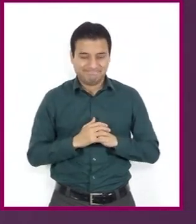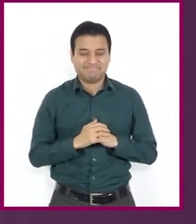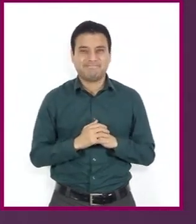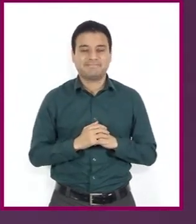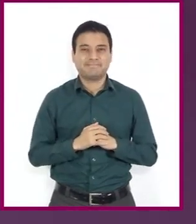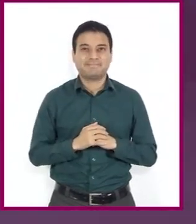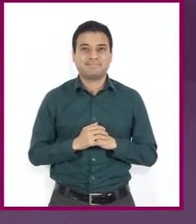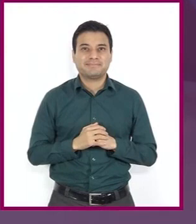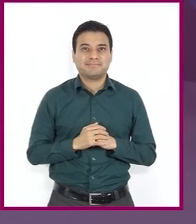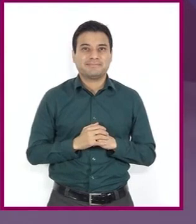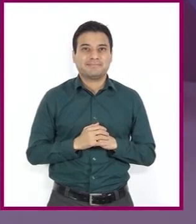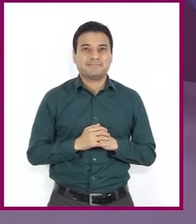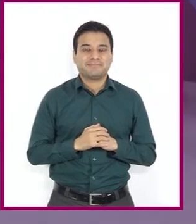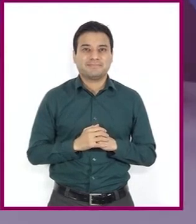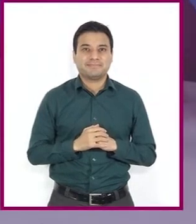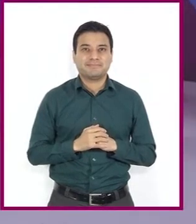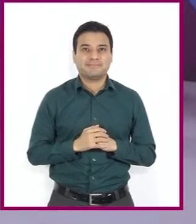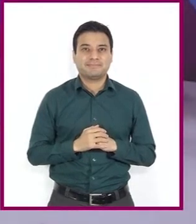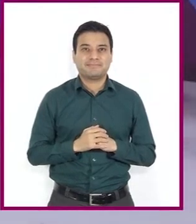esperados.